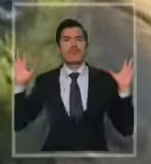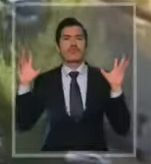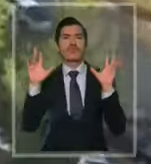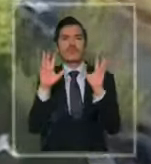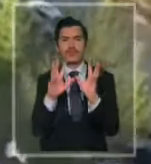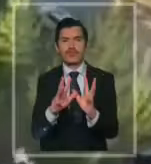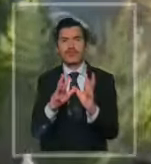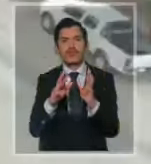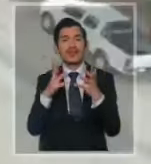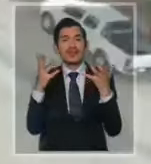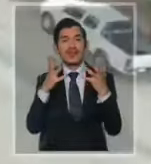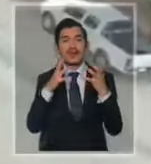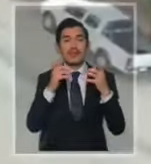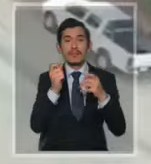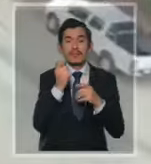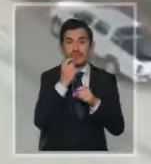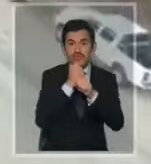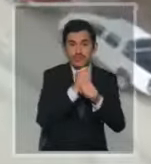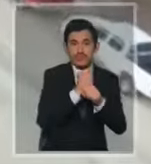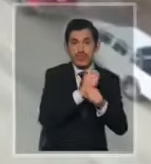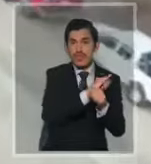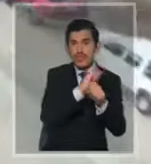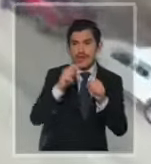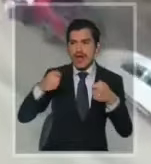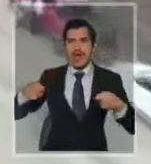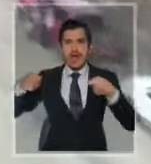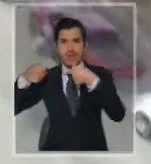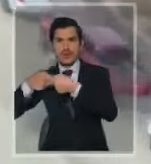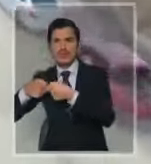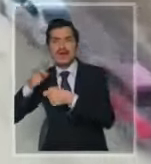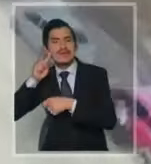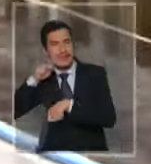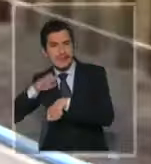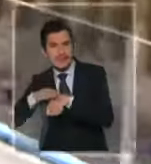también posteriores apuestas en un lugar clandestino, lejos de la